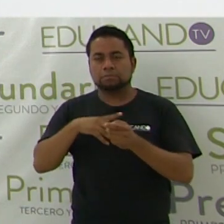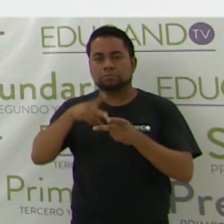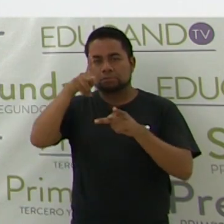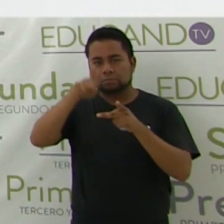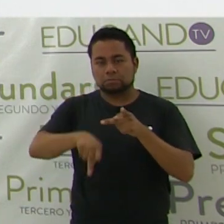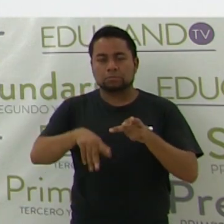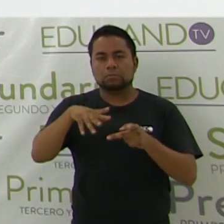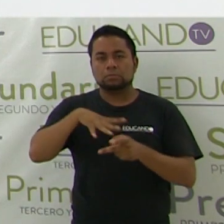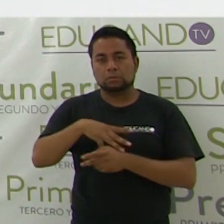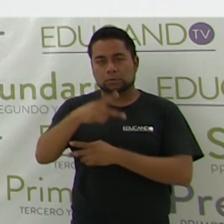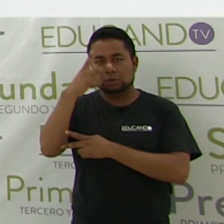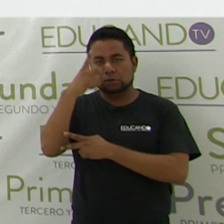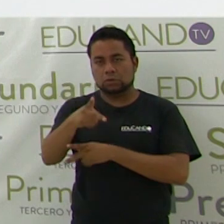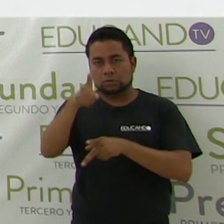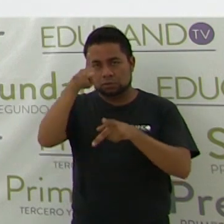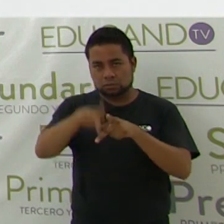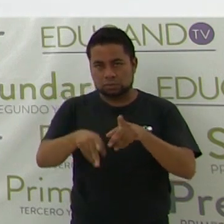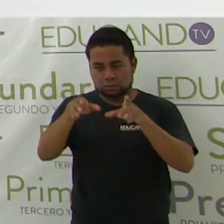en dos grandes